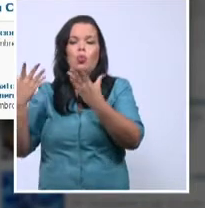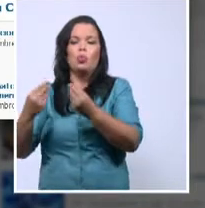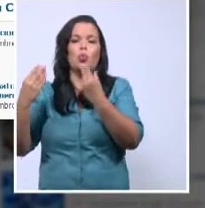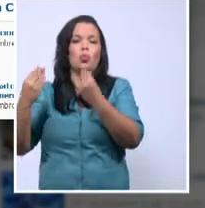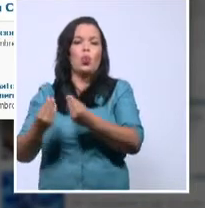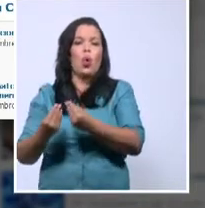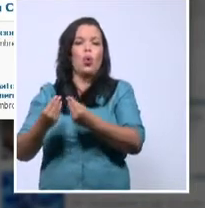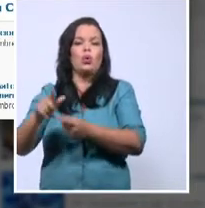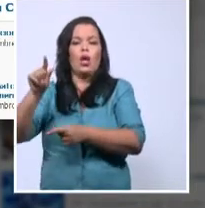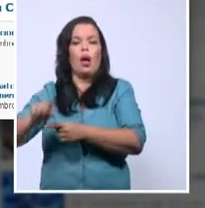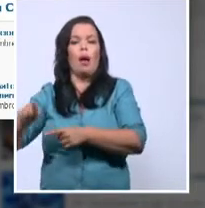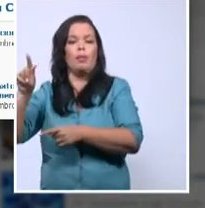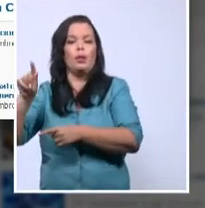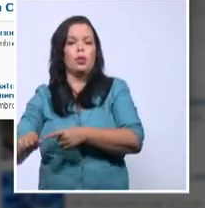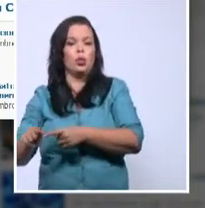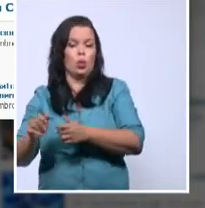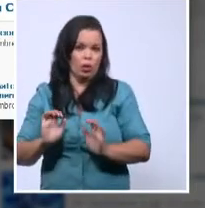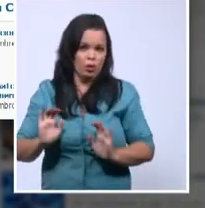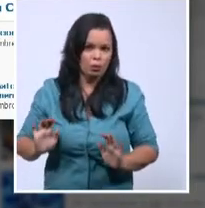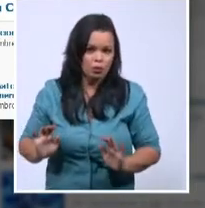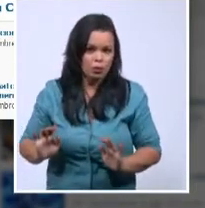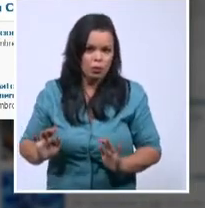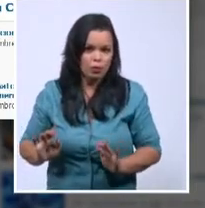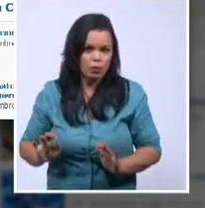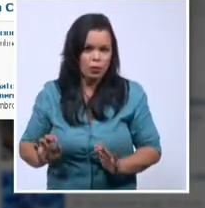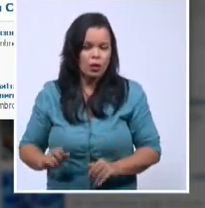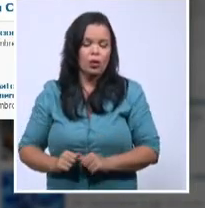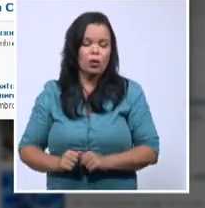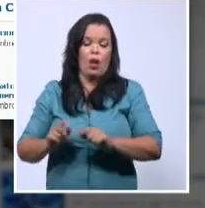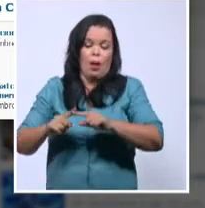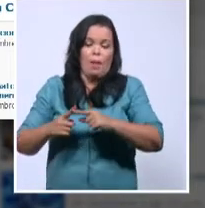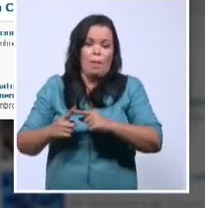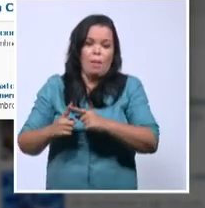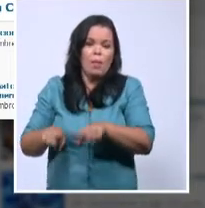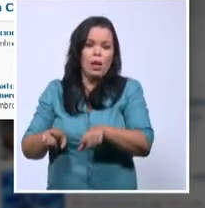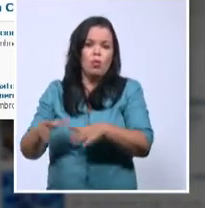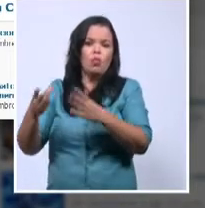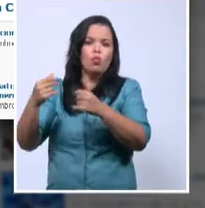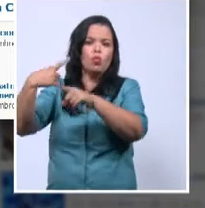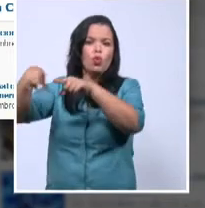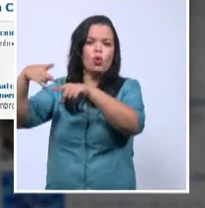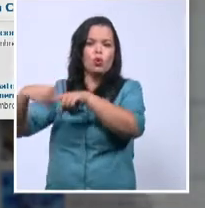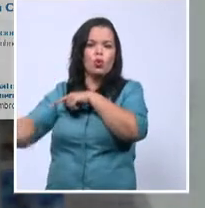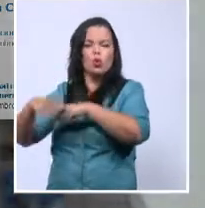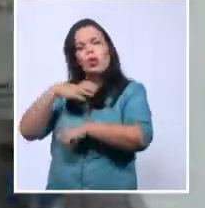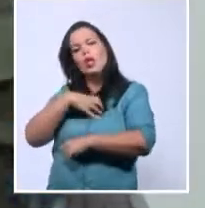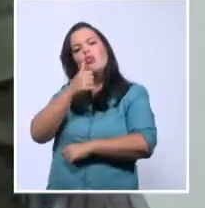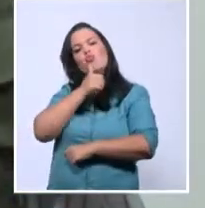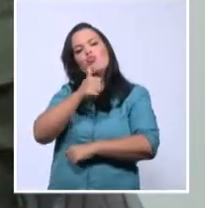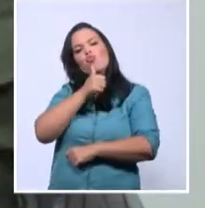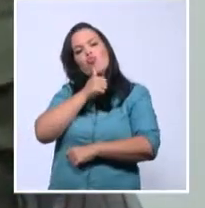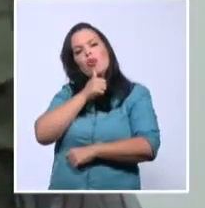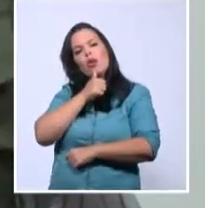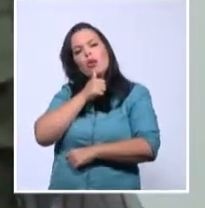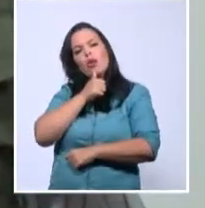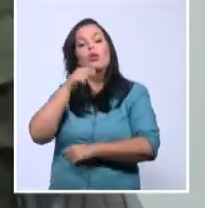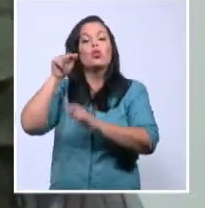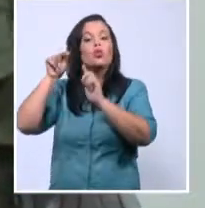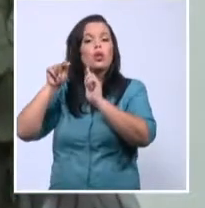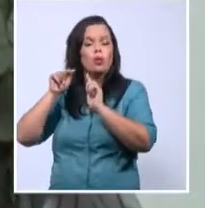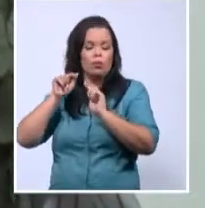hablar y de replicar lo que el compañero viceministro Fernando Rojas explicó en la televisión. Por tanto, decidimos, así lo